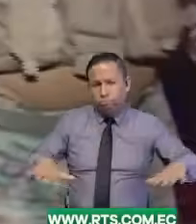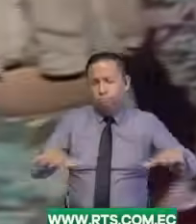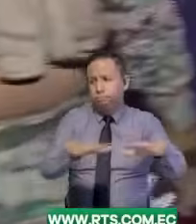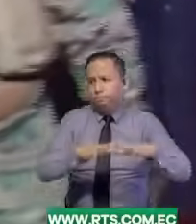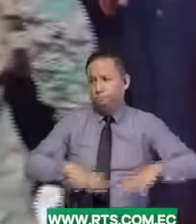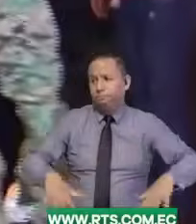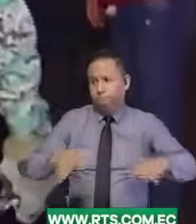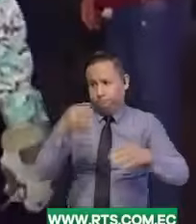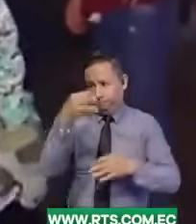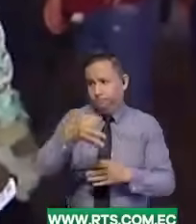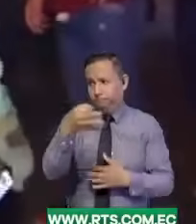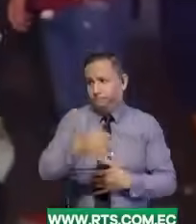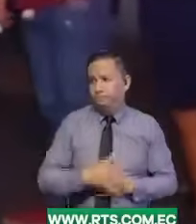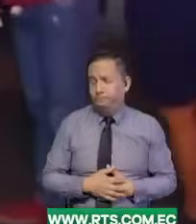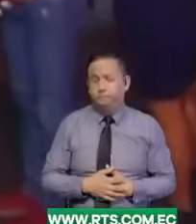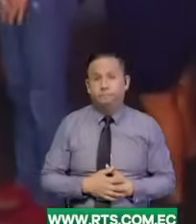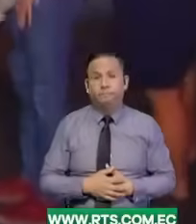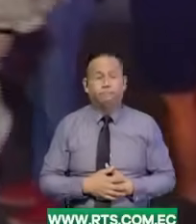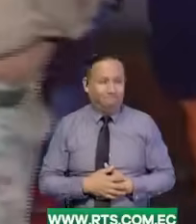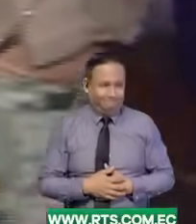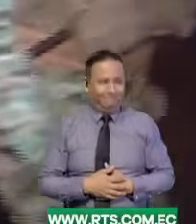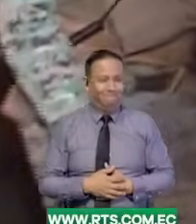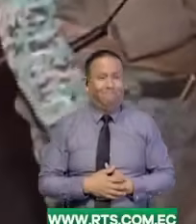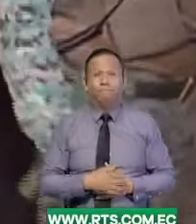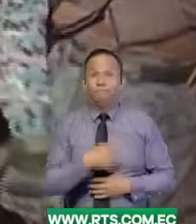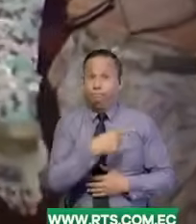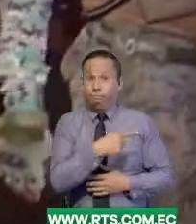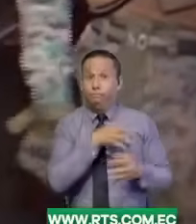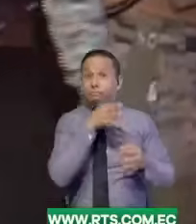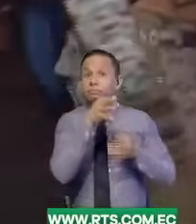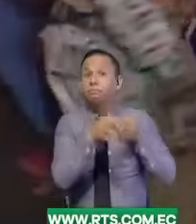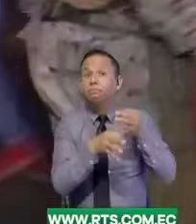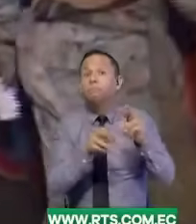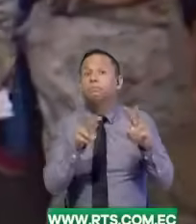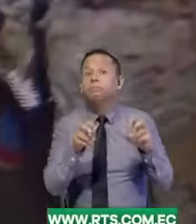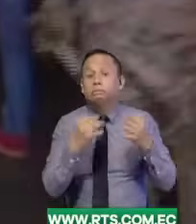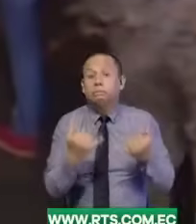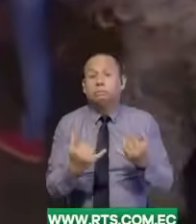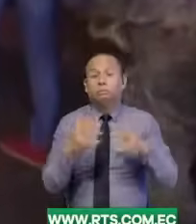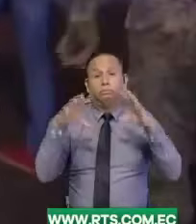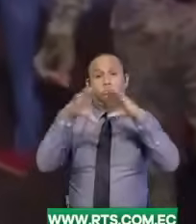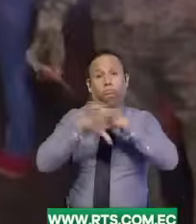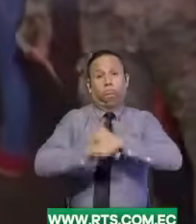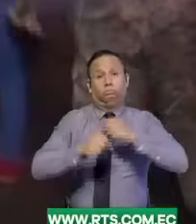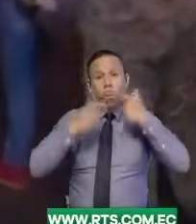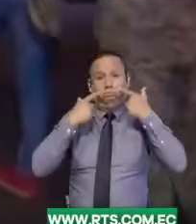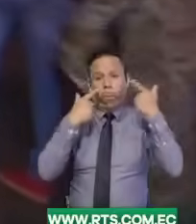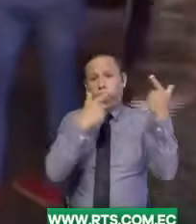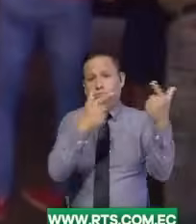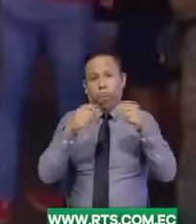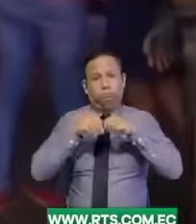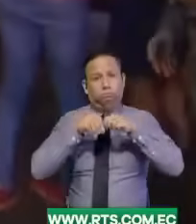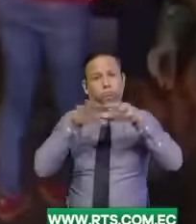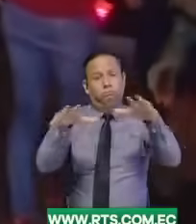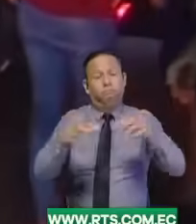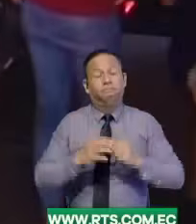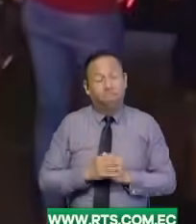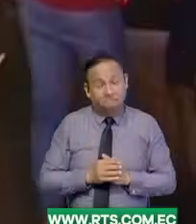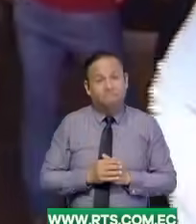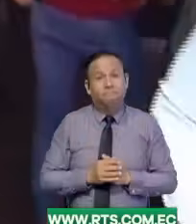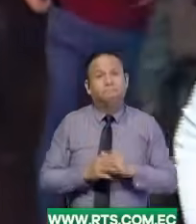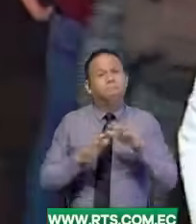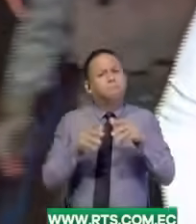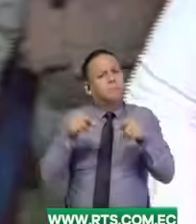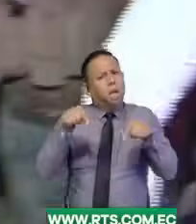campo. Listo, como escucharon, ese despliegue que se está ejecutando a esta hora de la noche, mientras tanto vamos a continuar. En este y